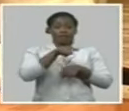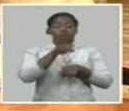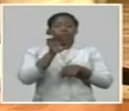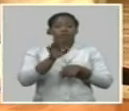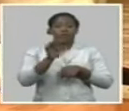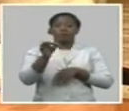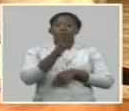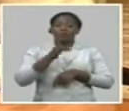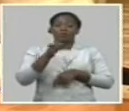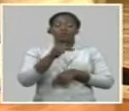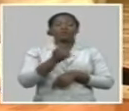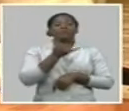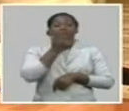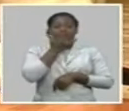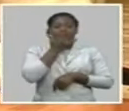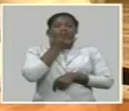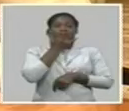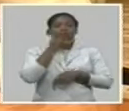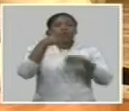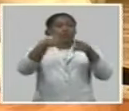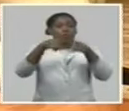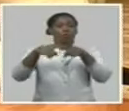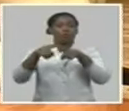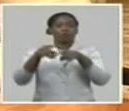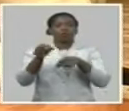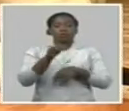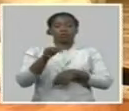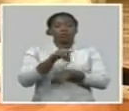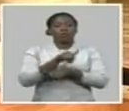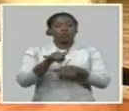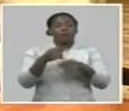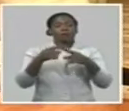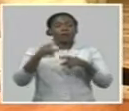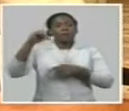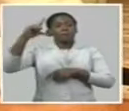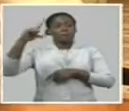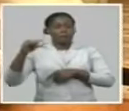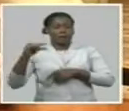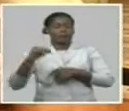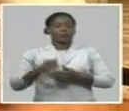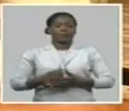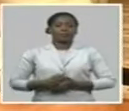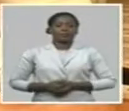personas afectadas en mayor o menos medida